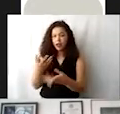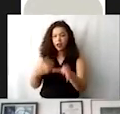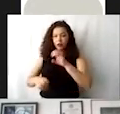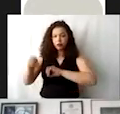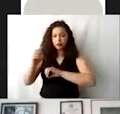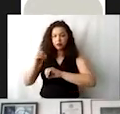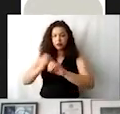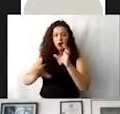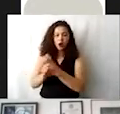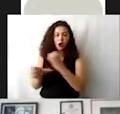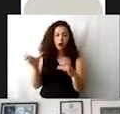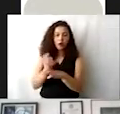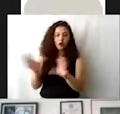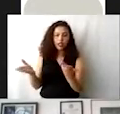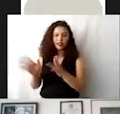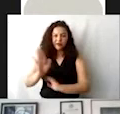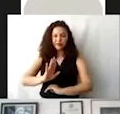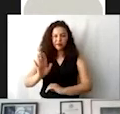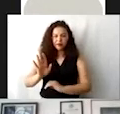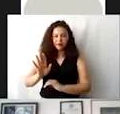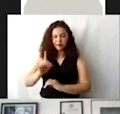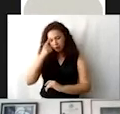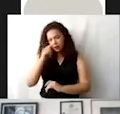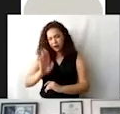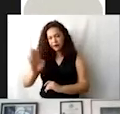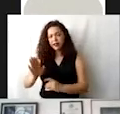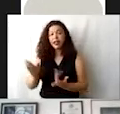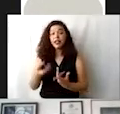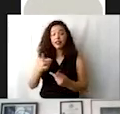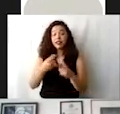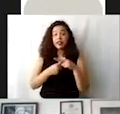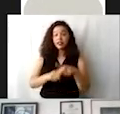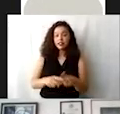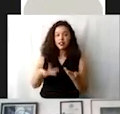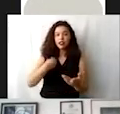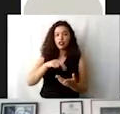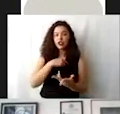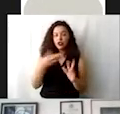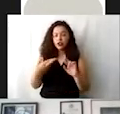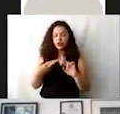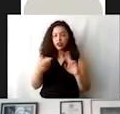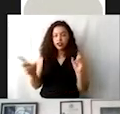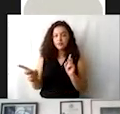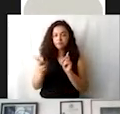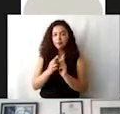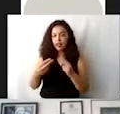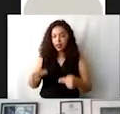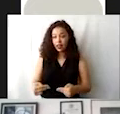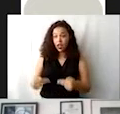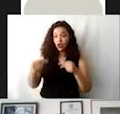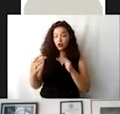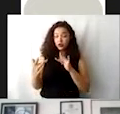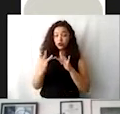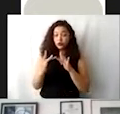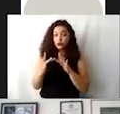Entonces, a raíz de esto, es muy importante cuando nosotros tengamos una relación de negocios